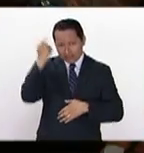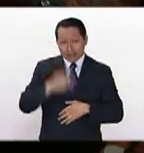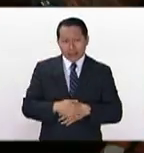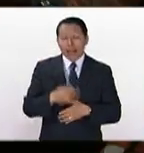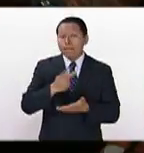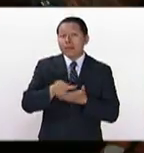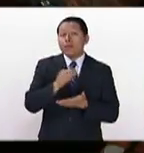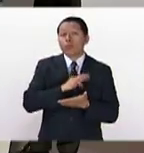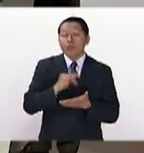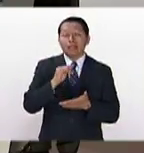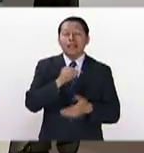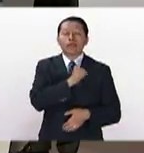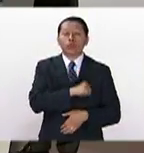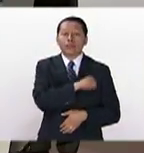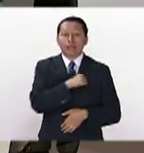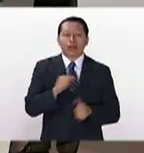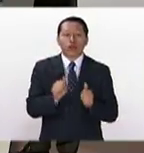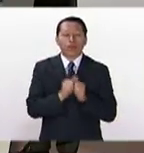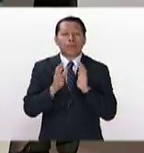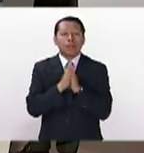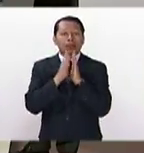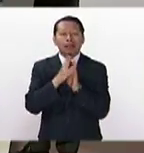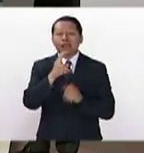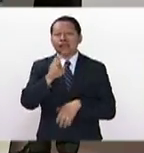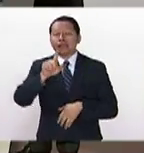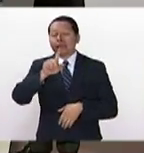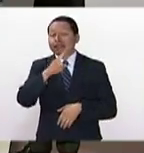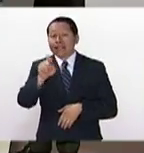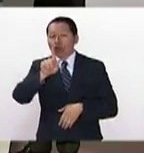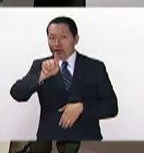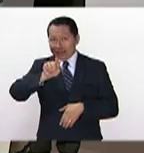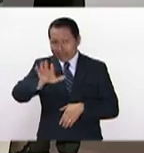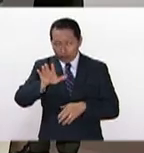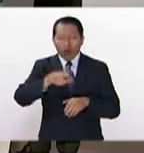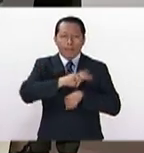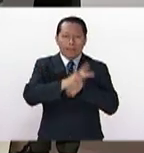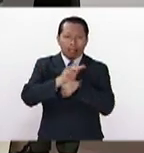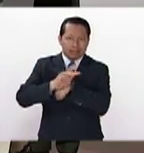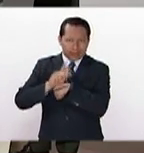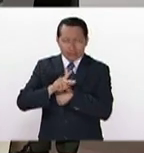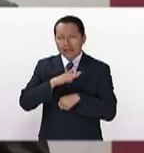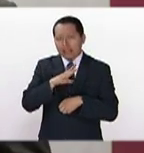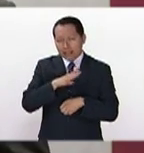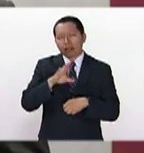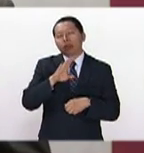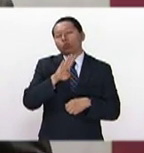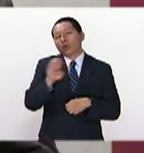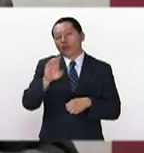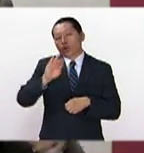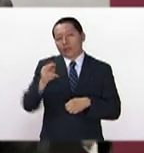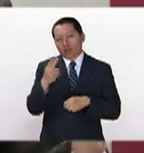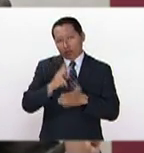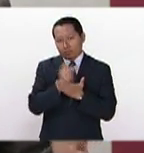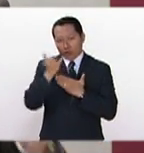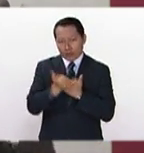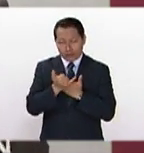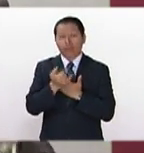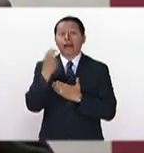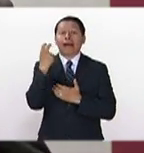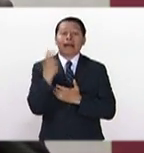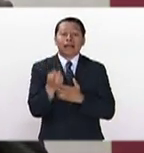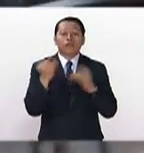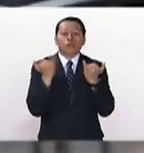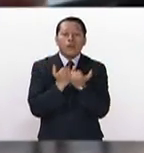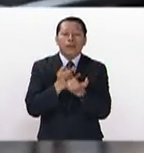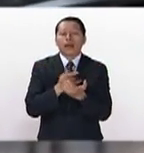son otorgados en Suiza y se contó con la participación de 175 países compitiendo con 492 proyectos, en los cuales